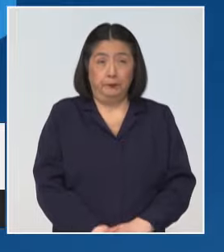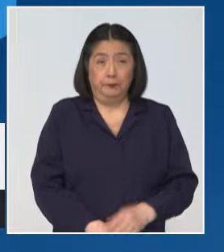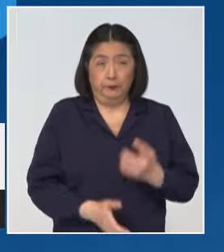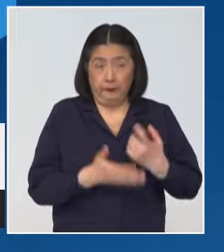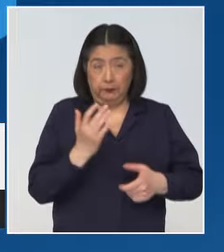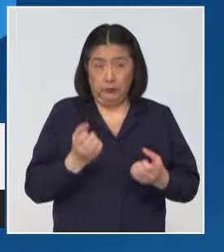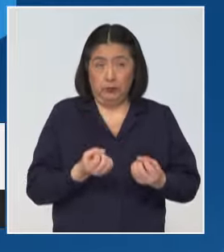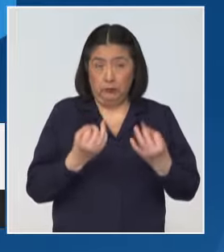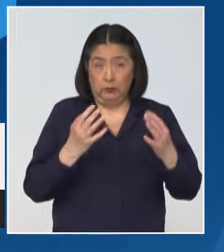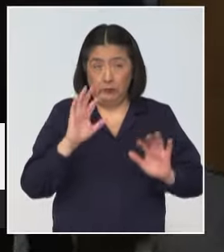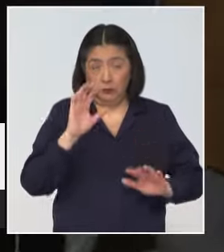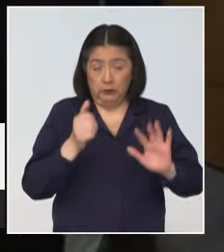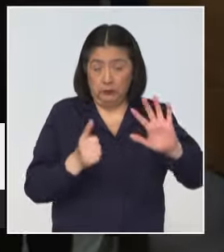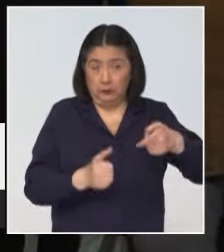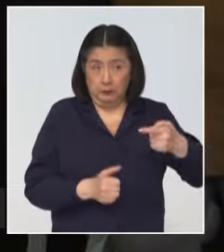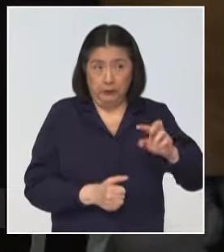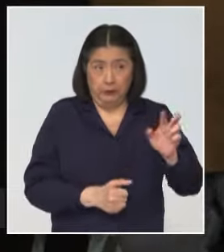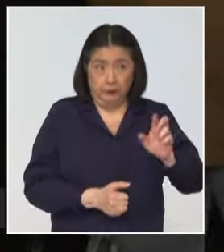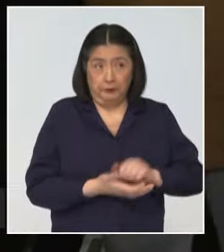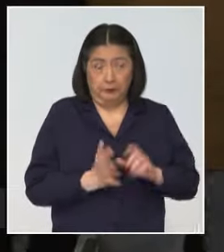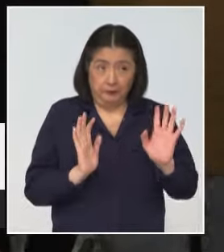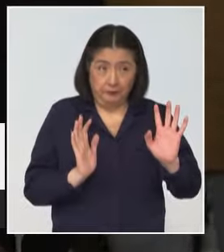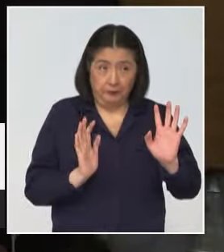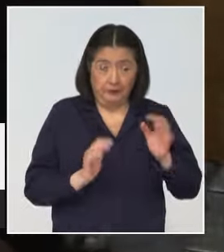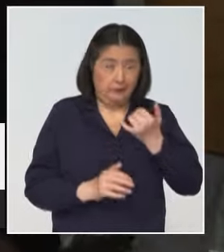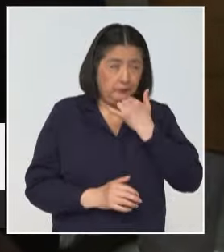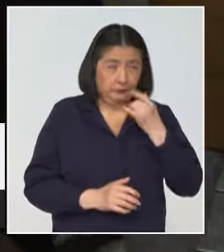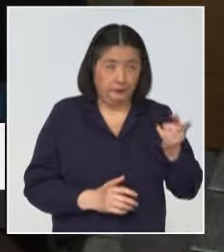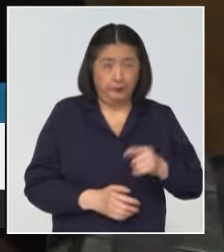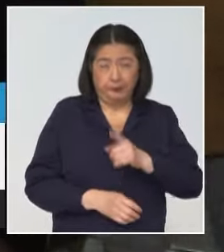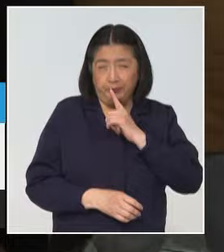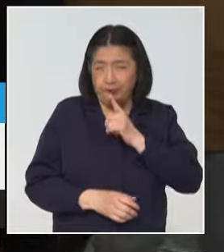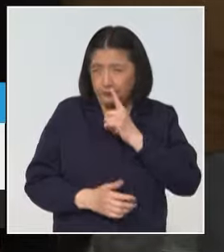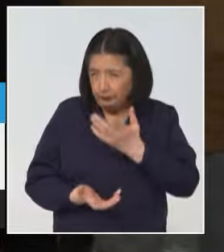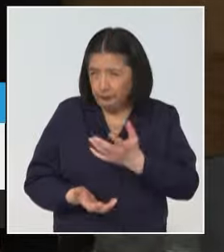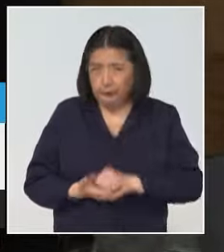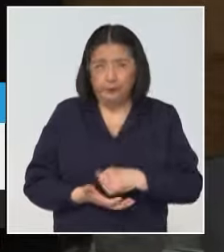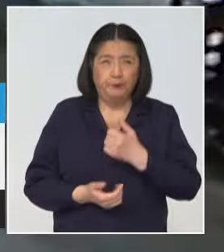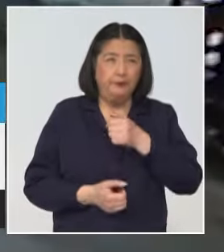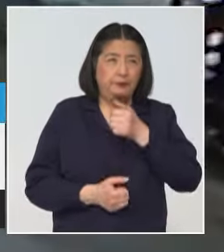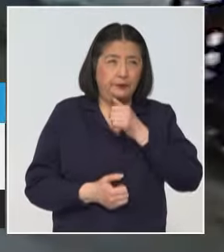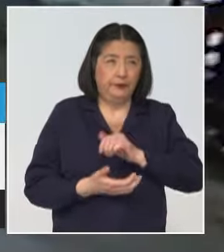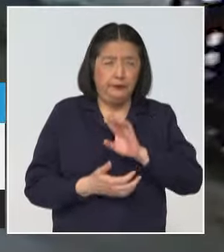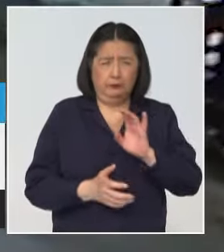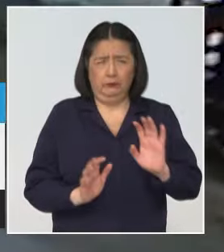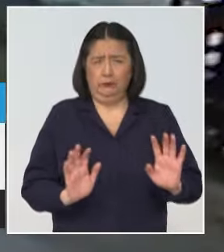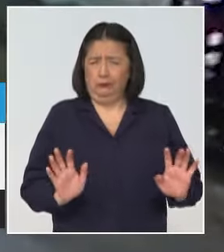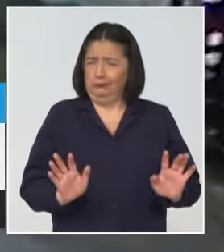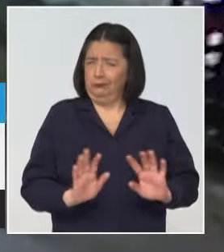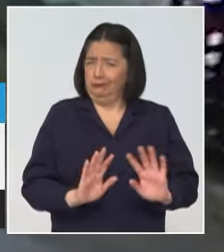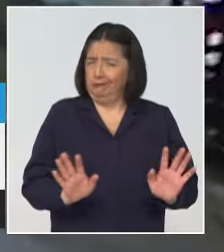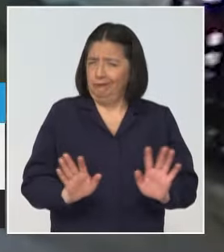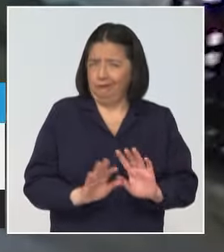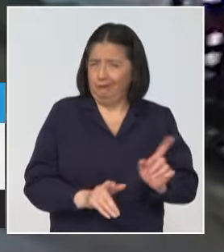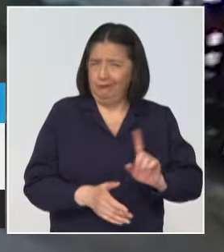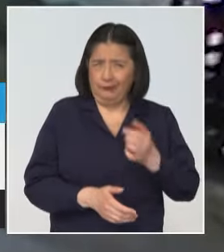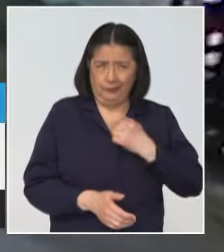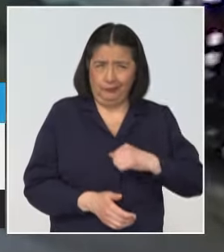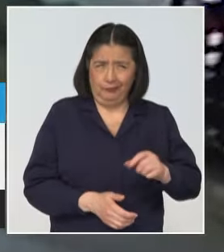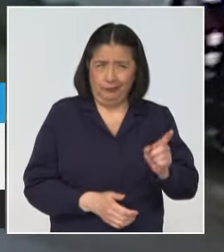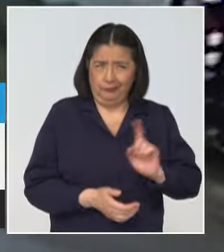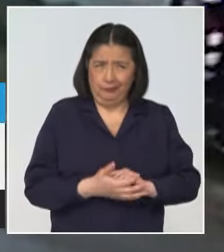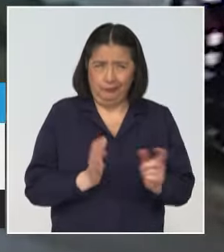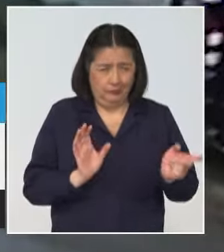precio $16,000. Ante esta versión de lo sucedido, el padre de Cristian Enrique Tirado negó rotundamente que su hijo haya